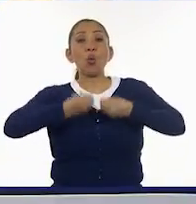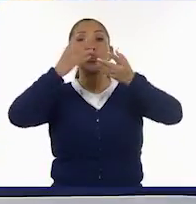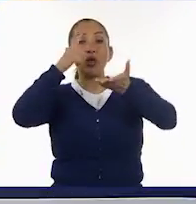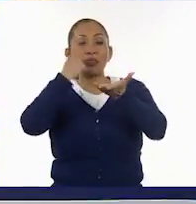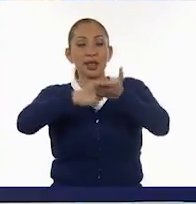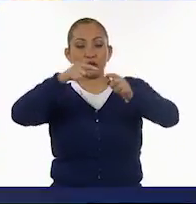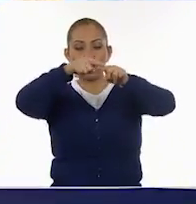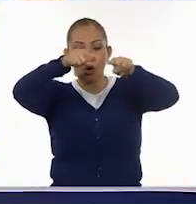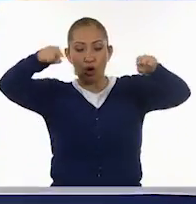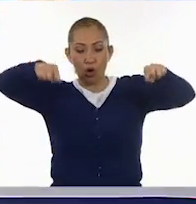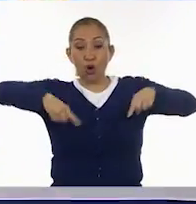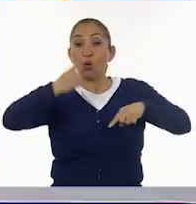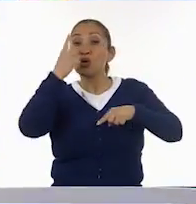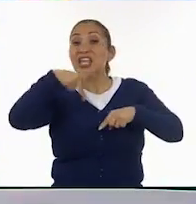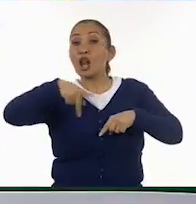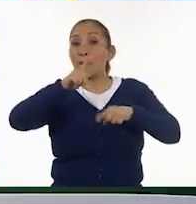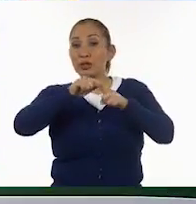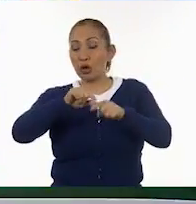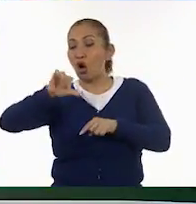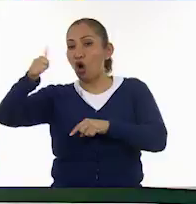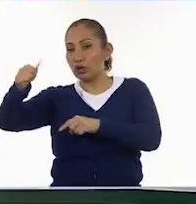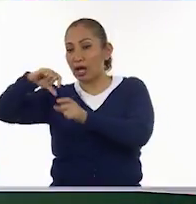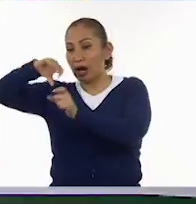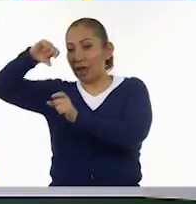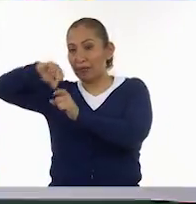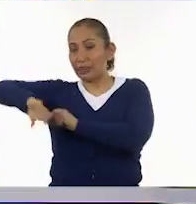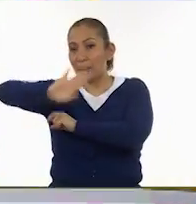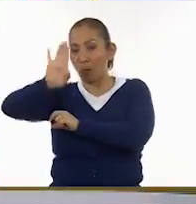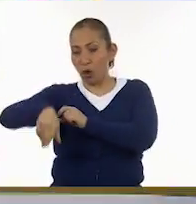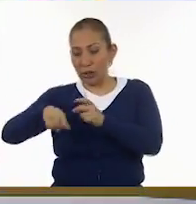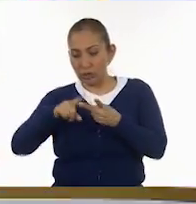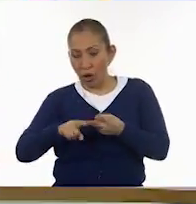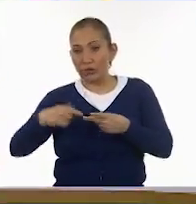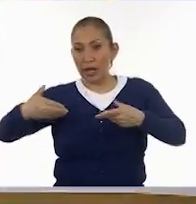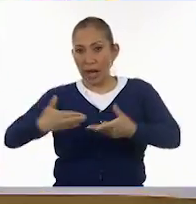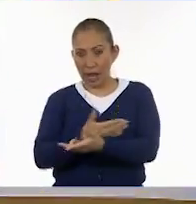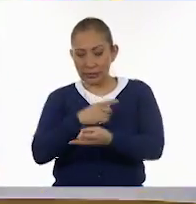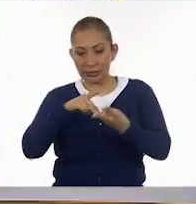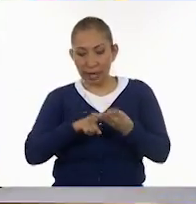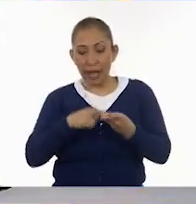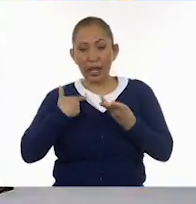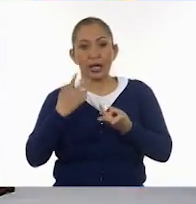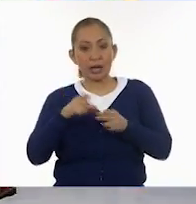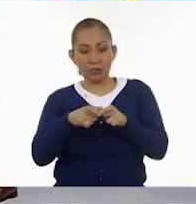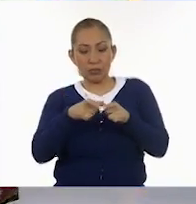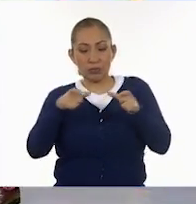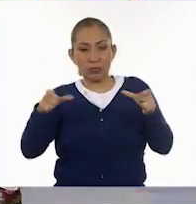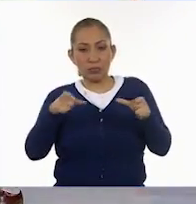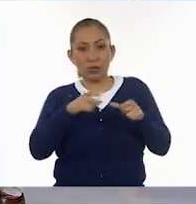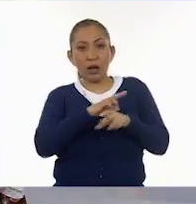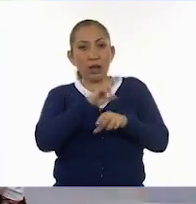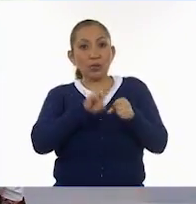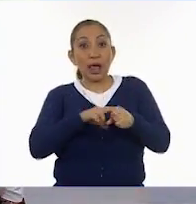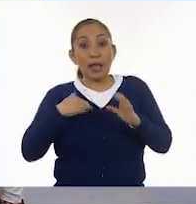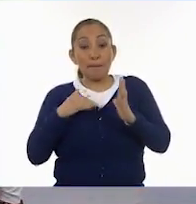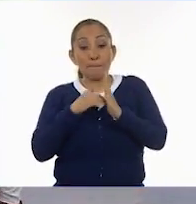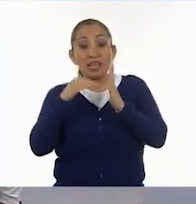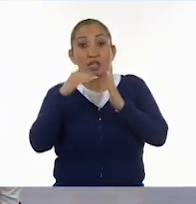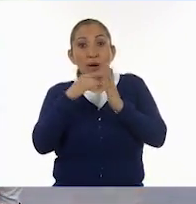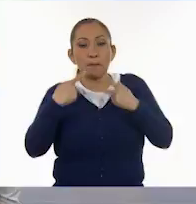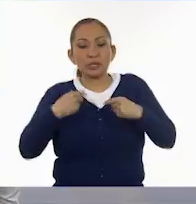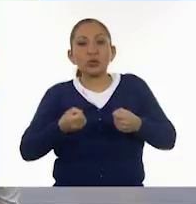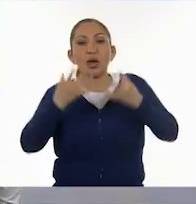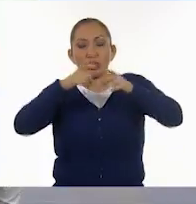cuadrado, tenemos también una de mortalidad, natalidad, crecimiento natural y población en millones. El